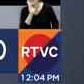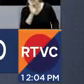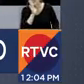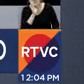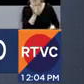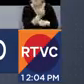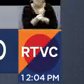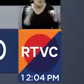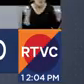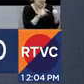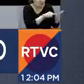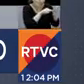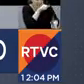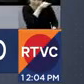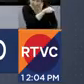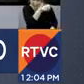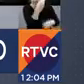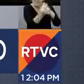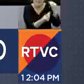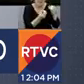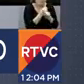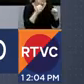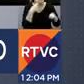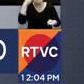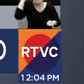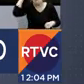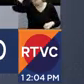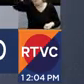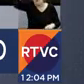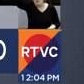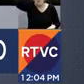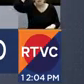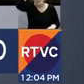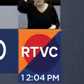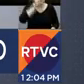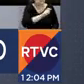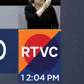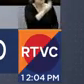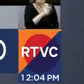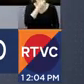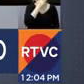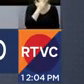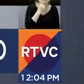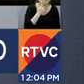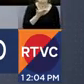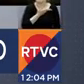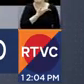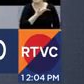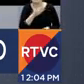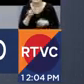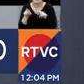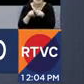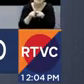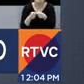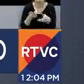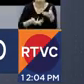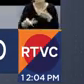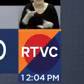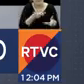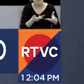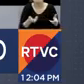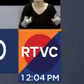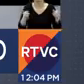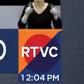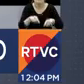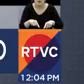hubo ninguna señal que los alertara, pues aseguran que él era muy cariñoso con Marleny y con Mauricio. Además, también